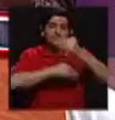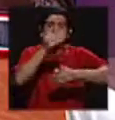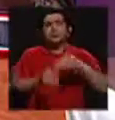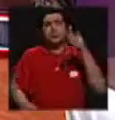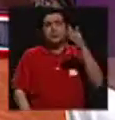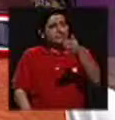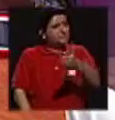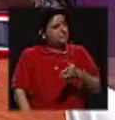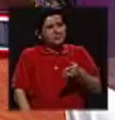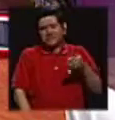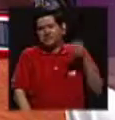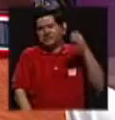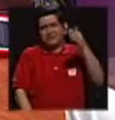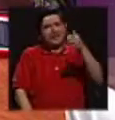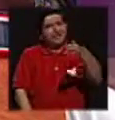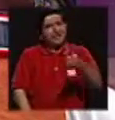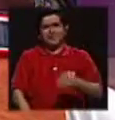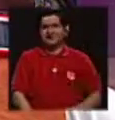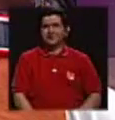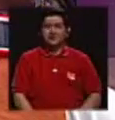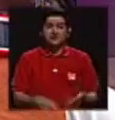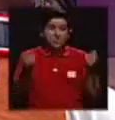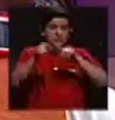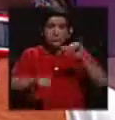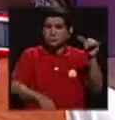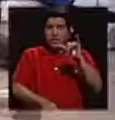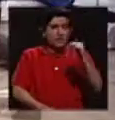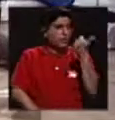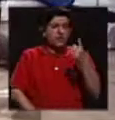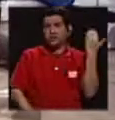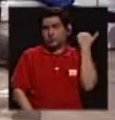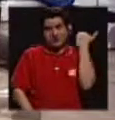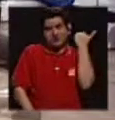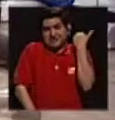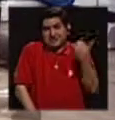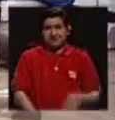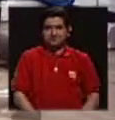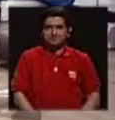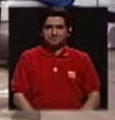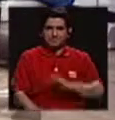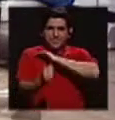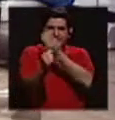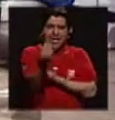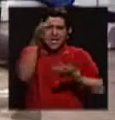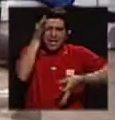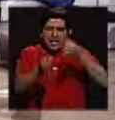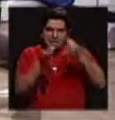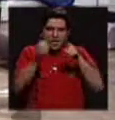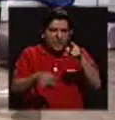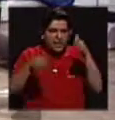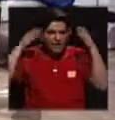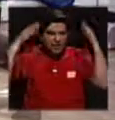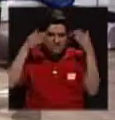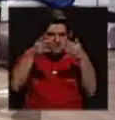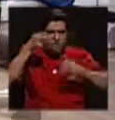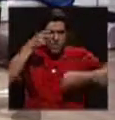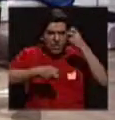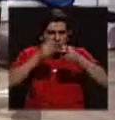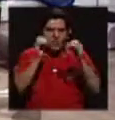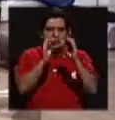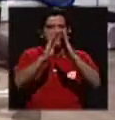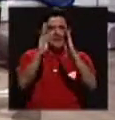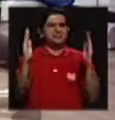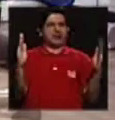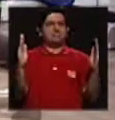muy lentos. Realmente, bueno, sucede igual que con cualquier otra víctima, en realidad con el Poder Judicial, allí estamos enfocándonos a un problema más